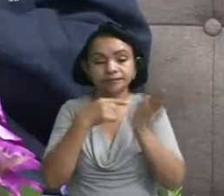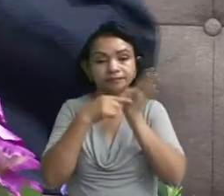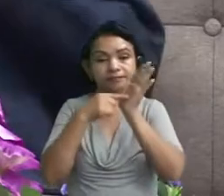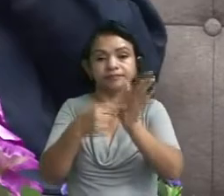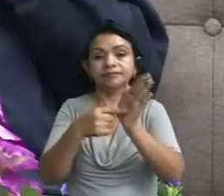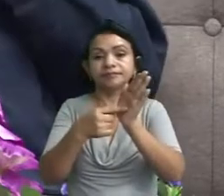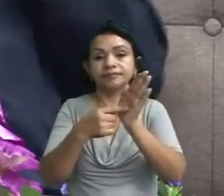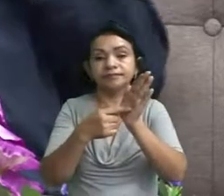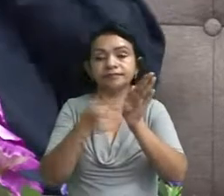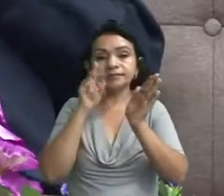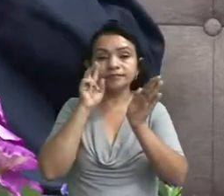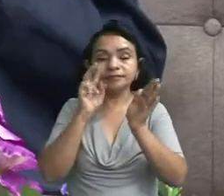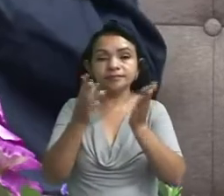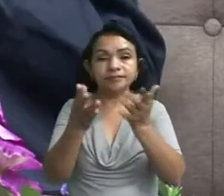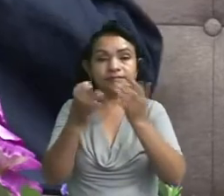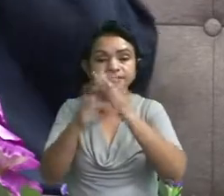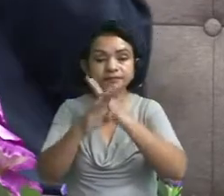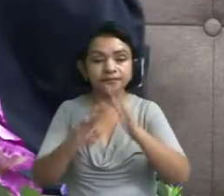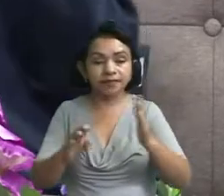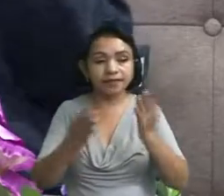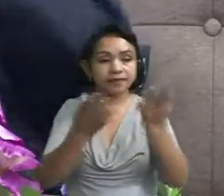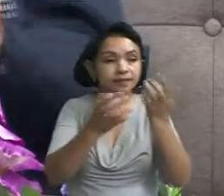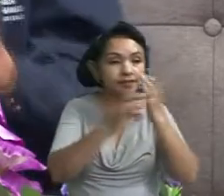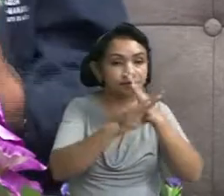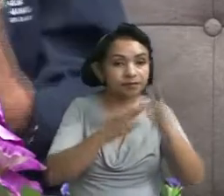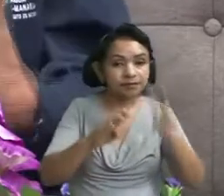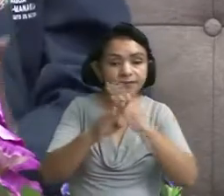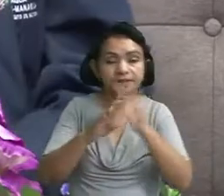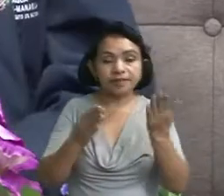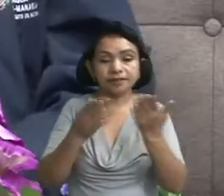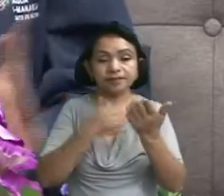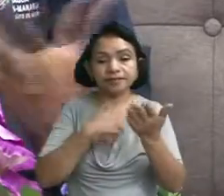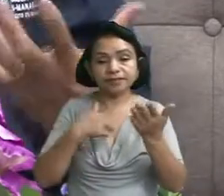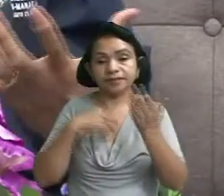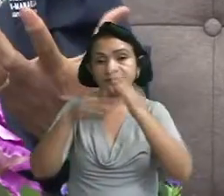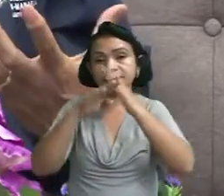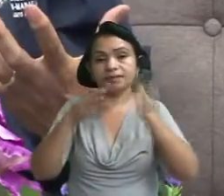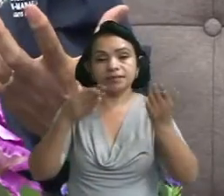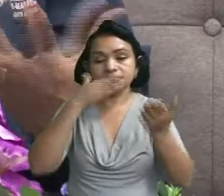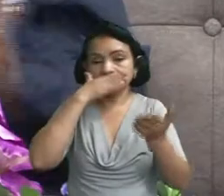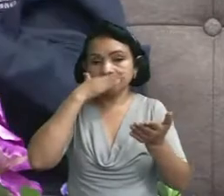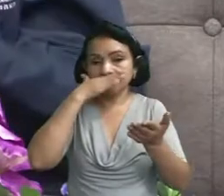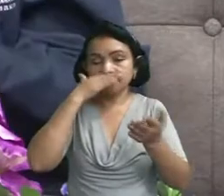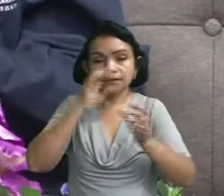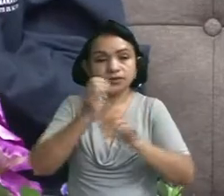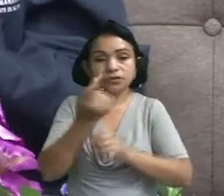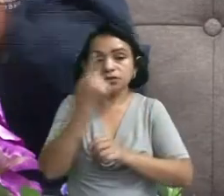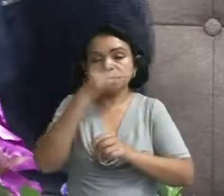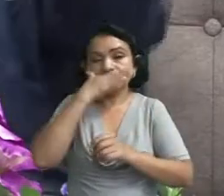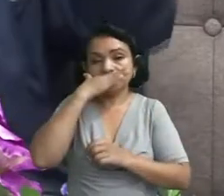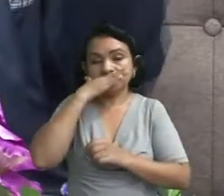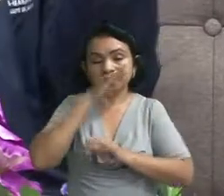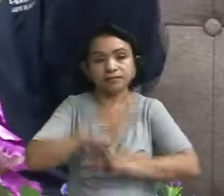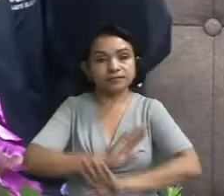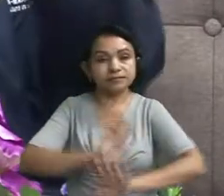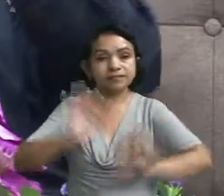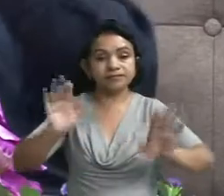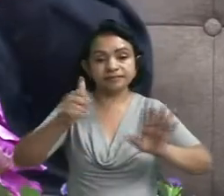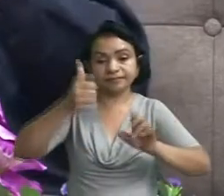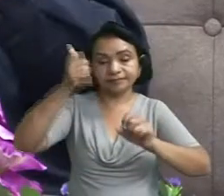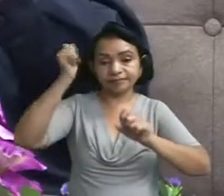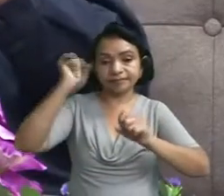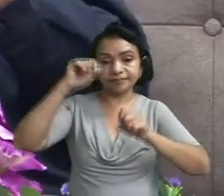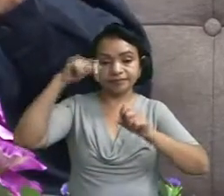sigue reafirmando de que ¿quién quiere la paz? ¿Quién ha tenido el liderazgo para construir la paz en Nicaragua? El sandinismo, el Frente Sandinista. Ayer,